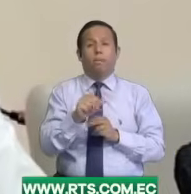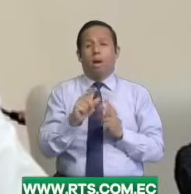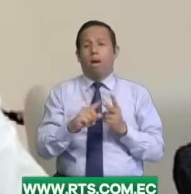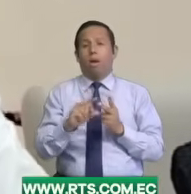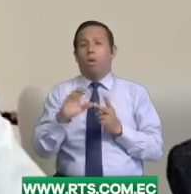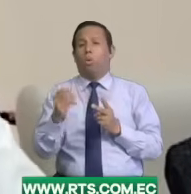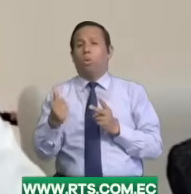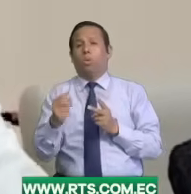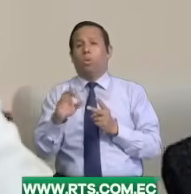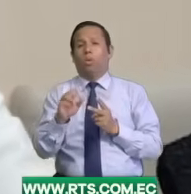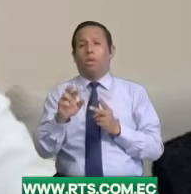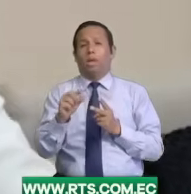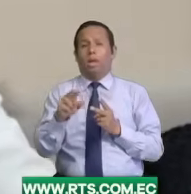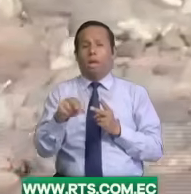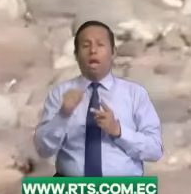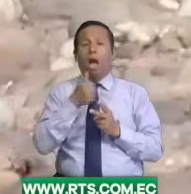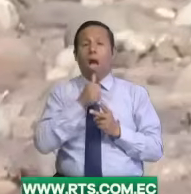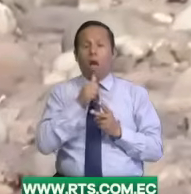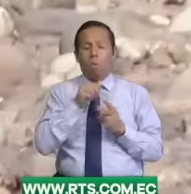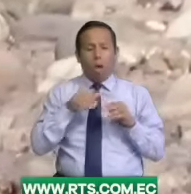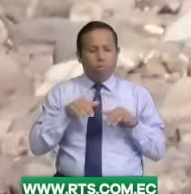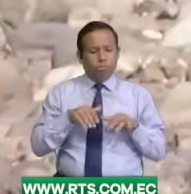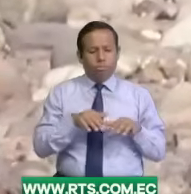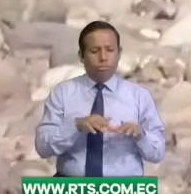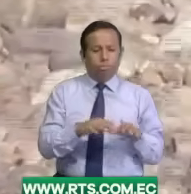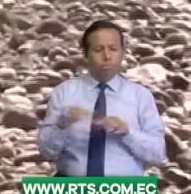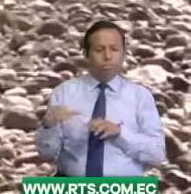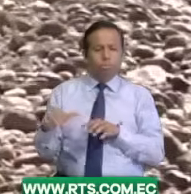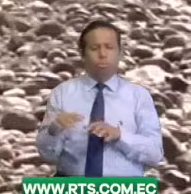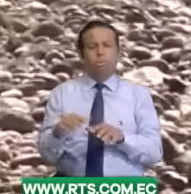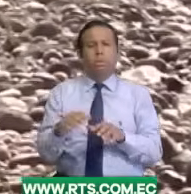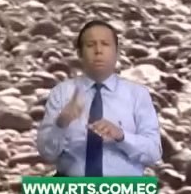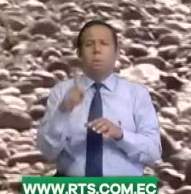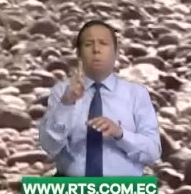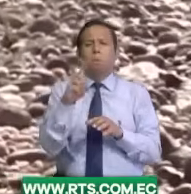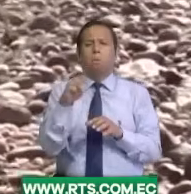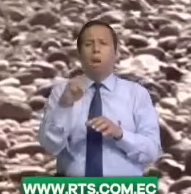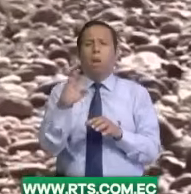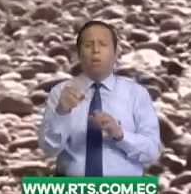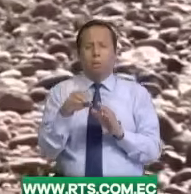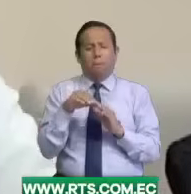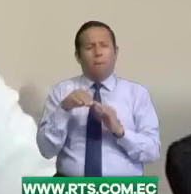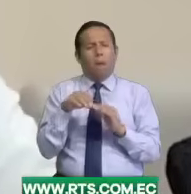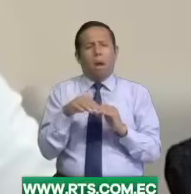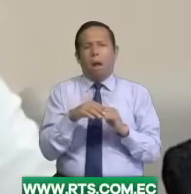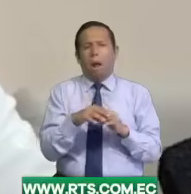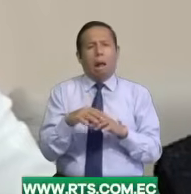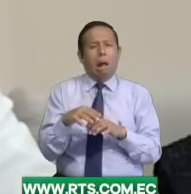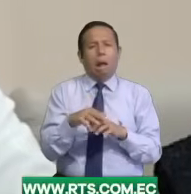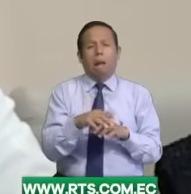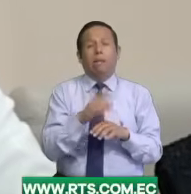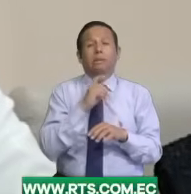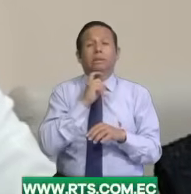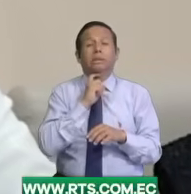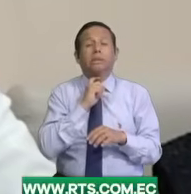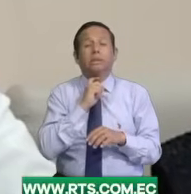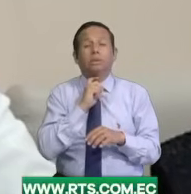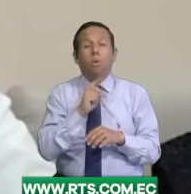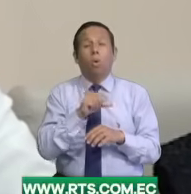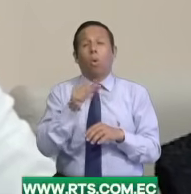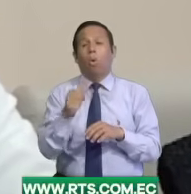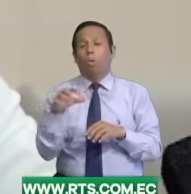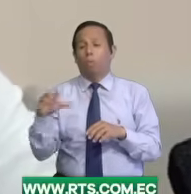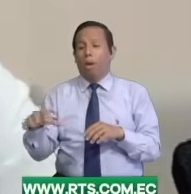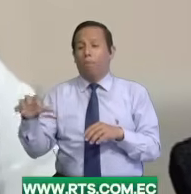el estado de estos caudales es de estiaje, están alrededor de un metro cúbico por segundo estos caudales, y en el caso de Yanuncay y